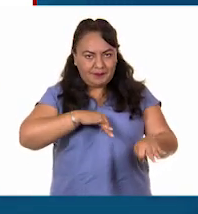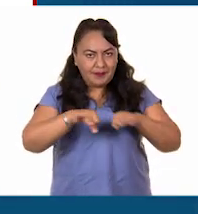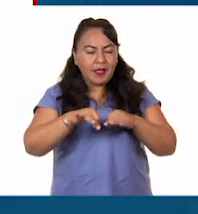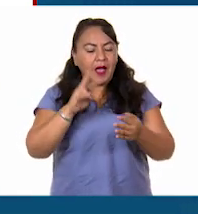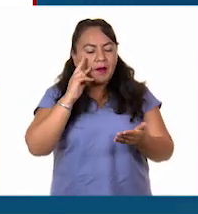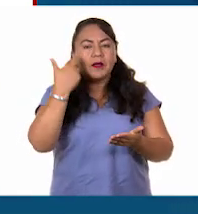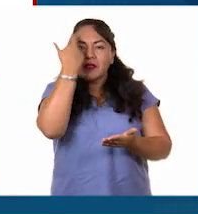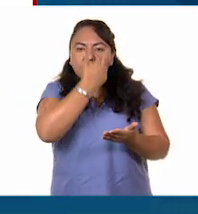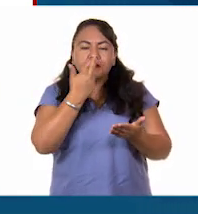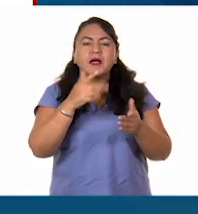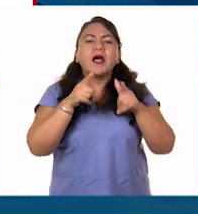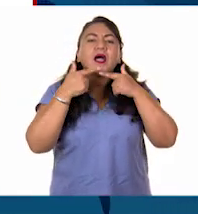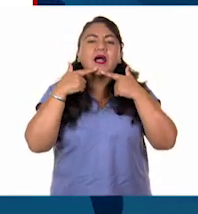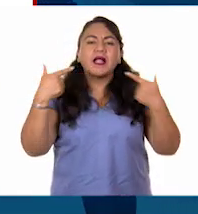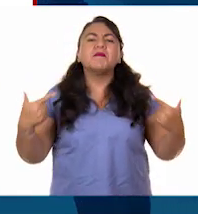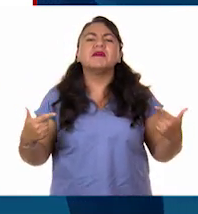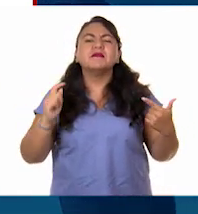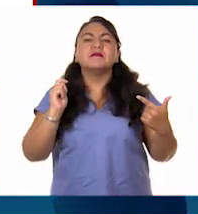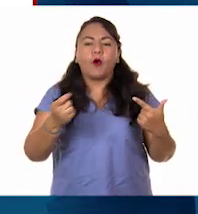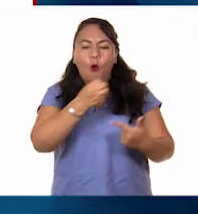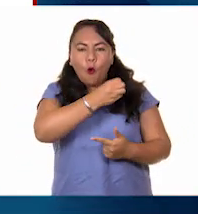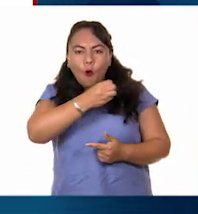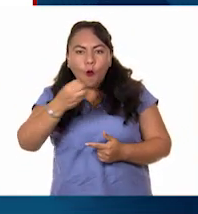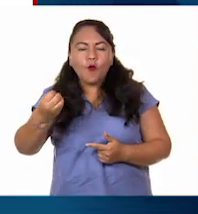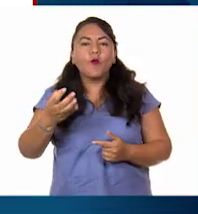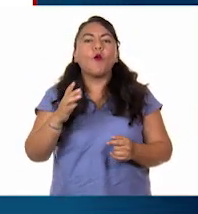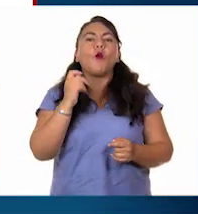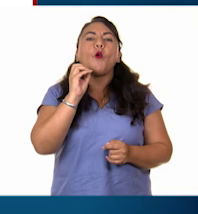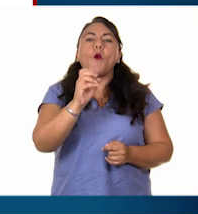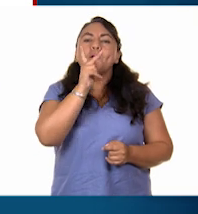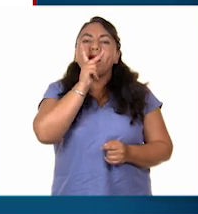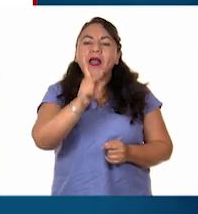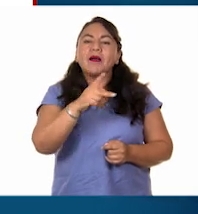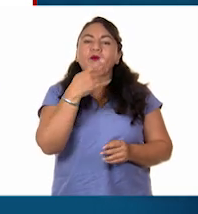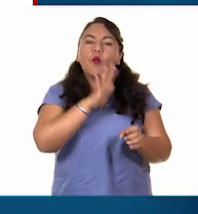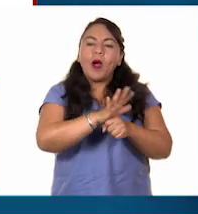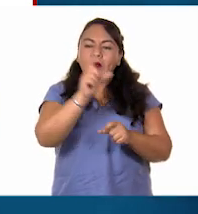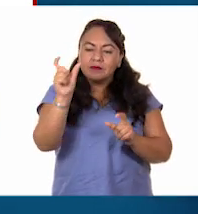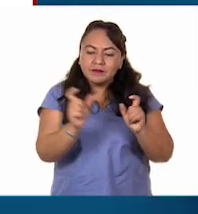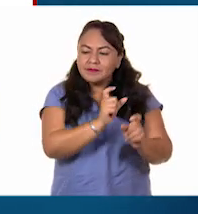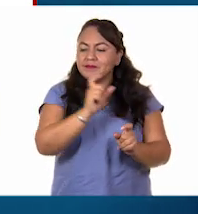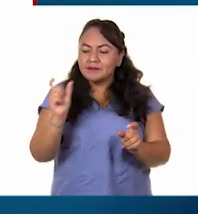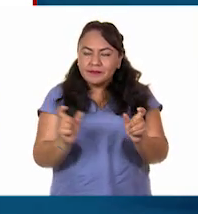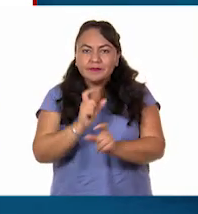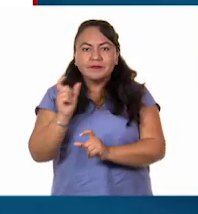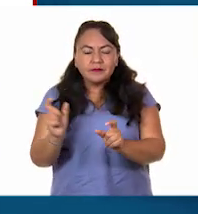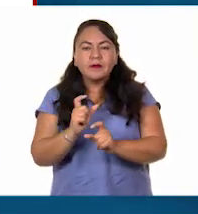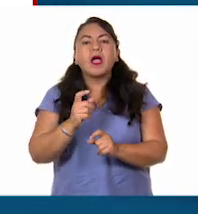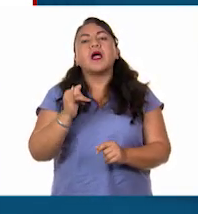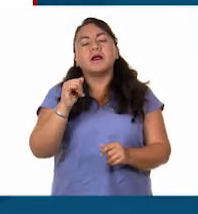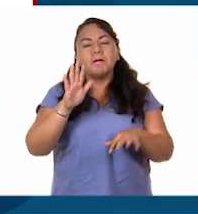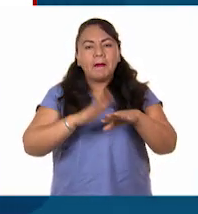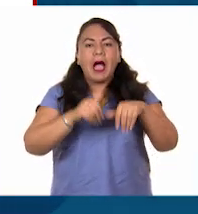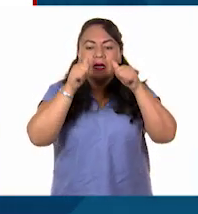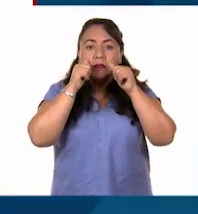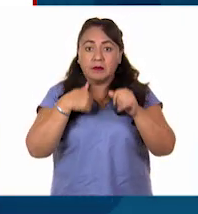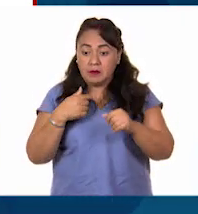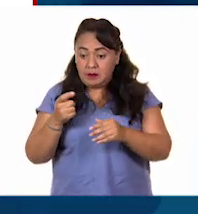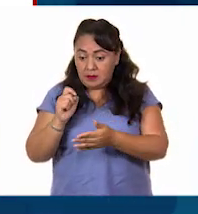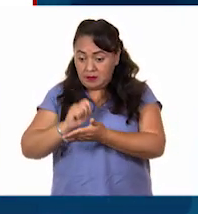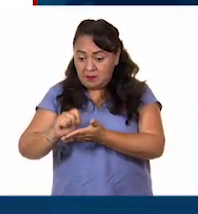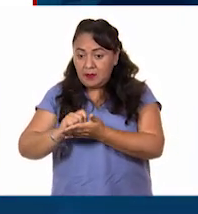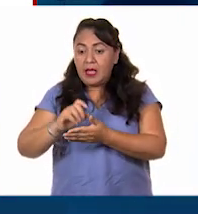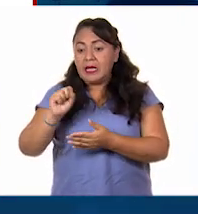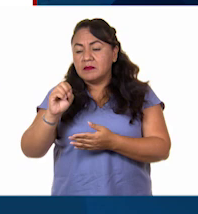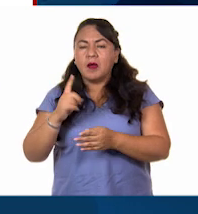revisar la gramática se refiere al orden y función de las palabras, por lo que muchas veces conviene atenderla antes que la